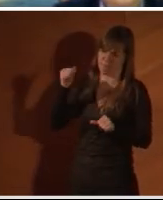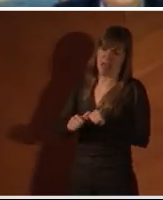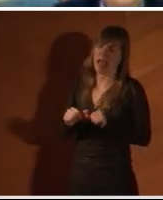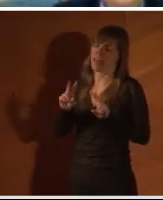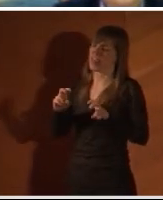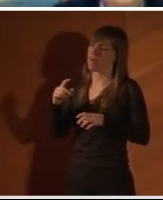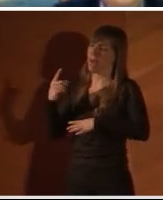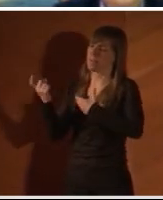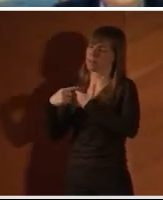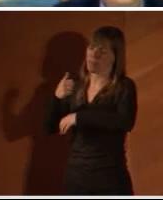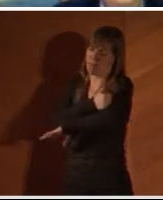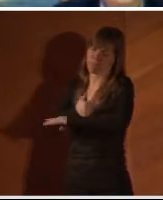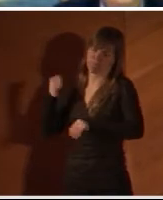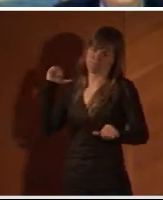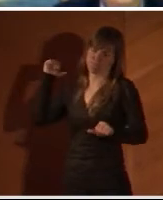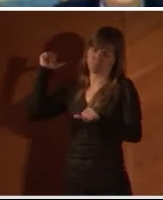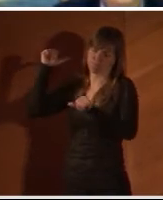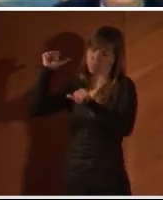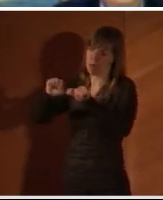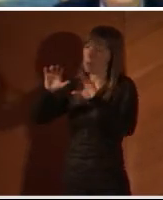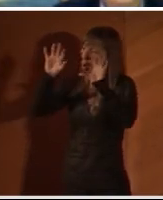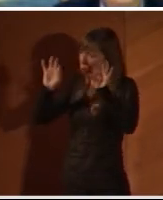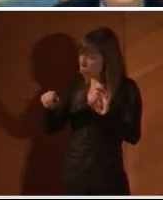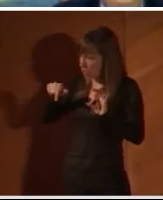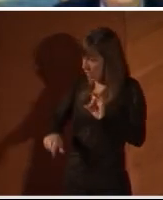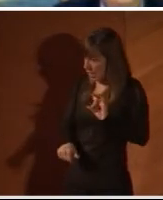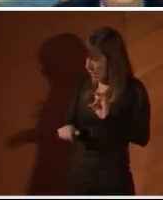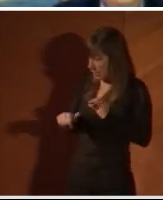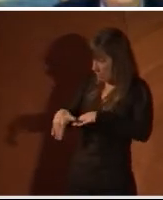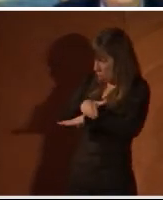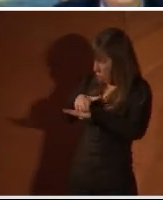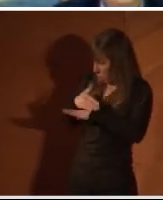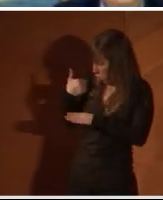participación ciudadana, pero en esta legislatura hemos iniciado